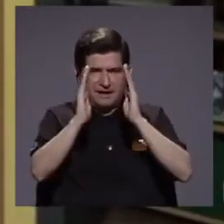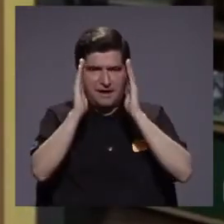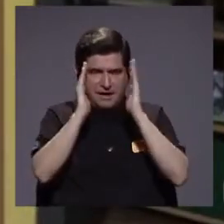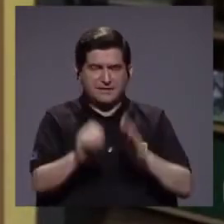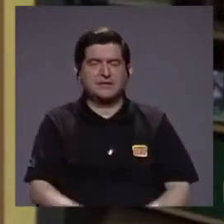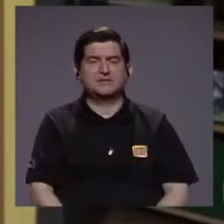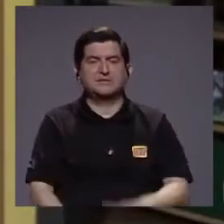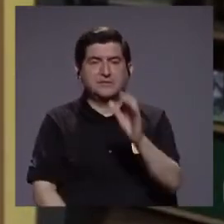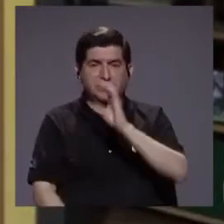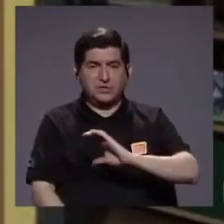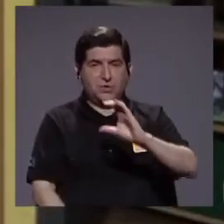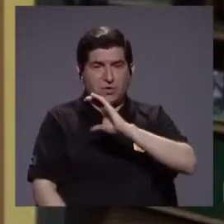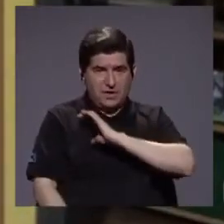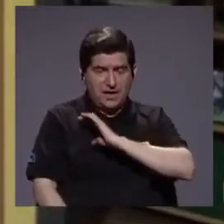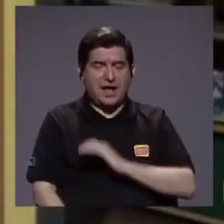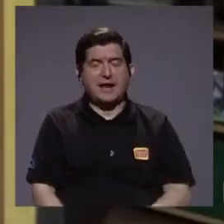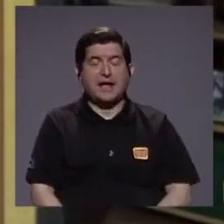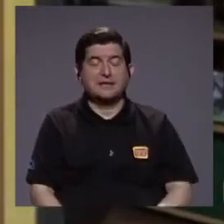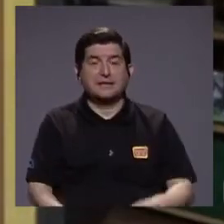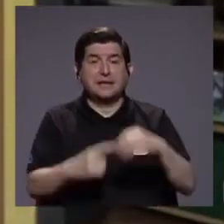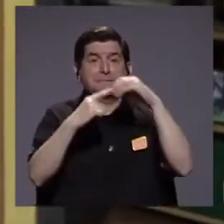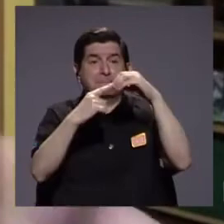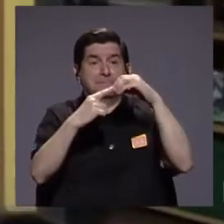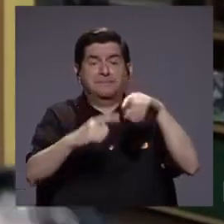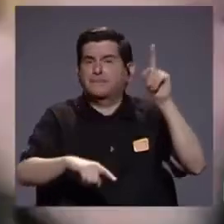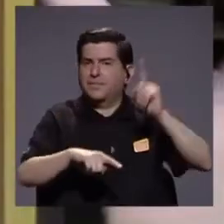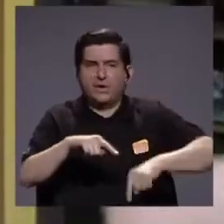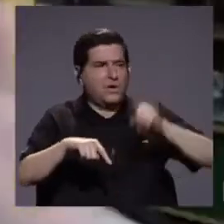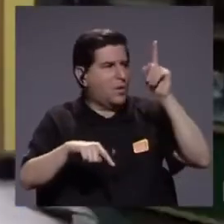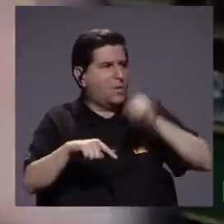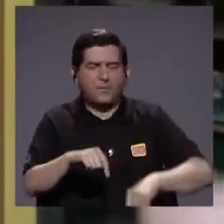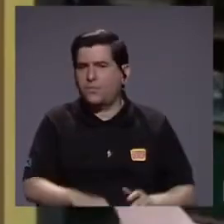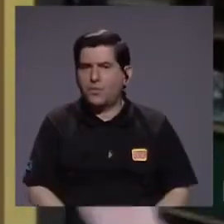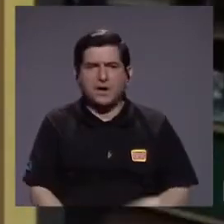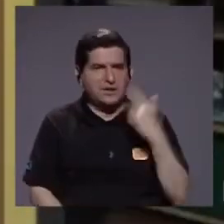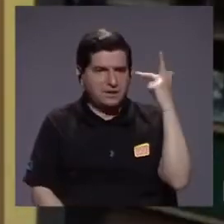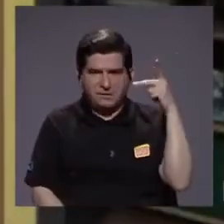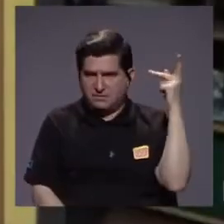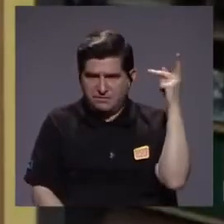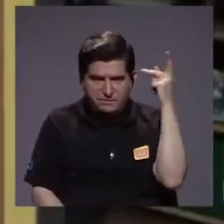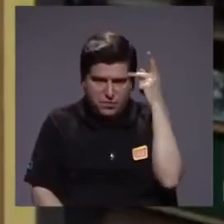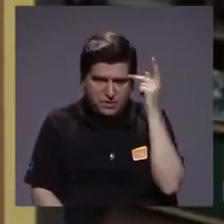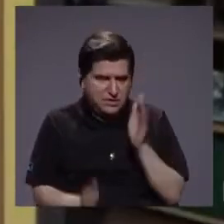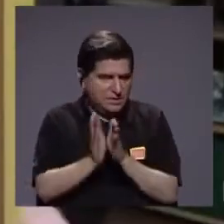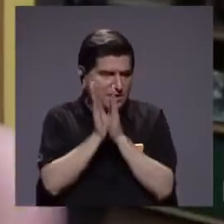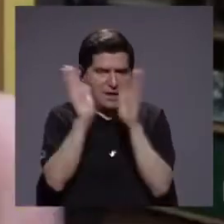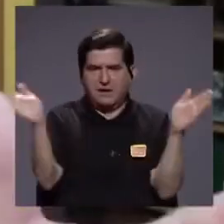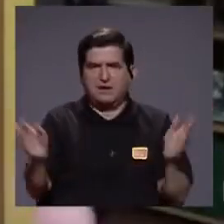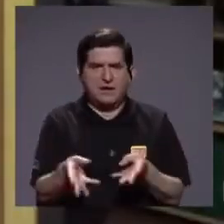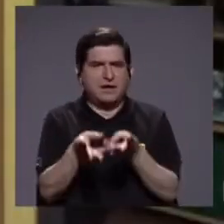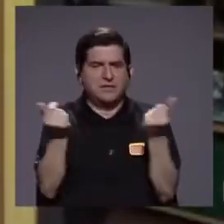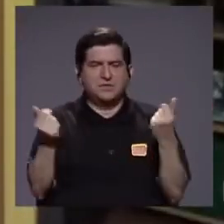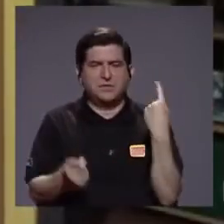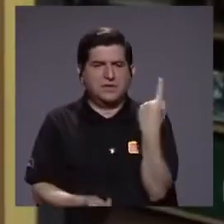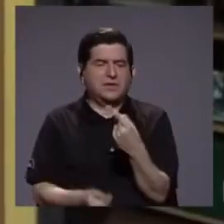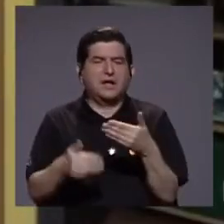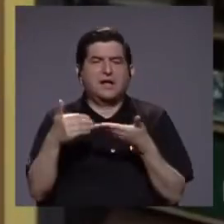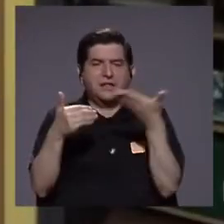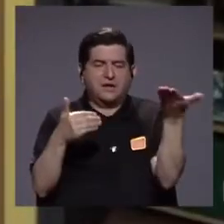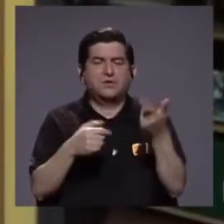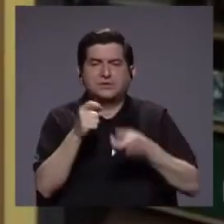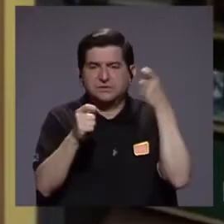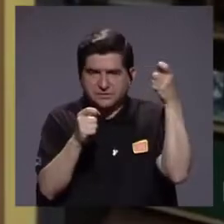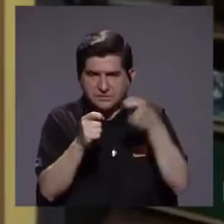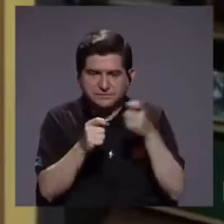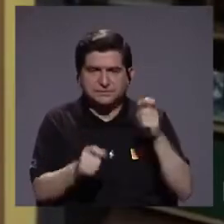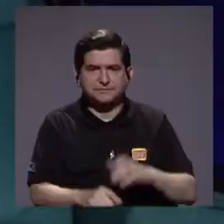con carácter prioridad. No puede ser una política general para resolver cada una de las cosas específicas.